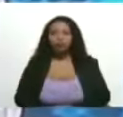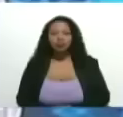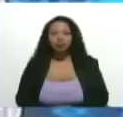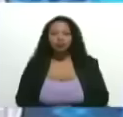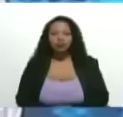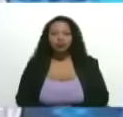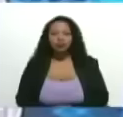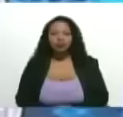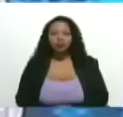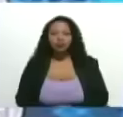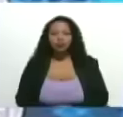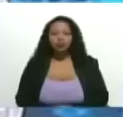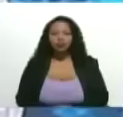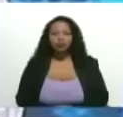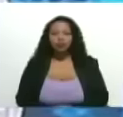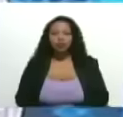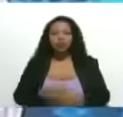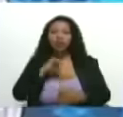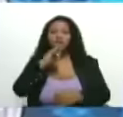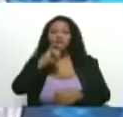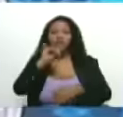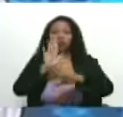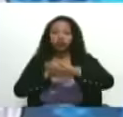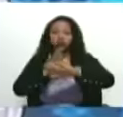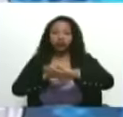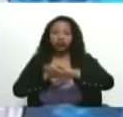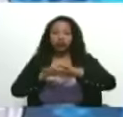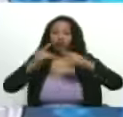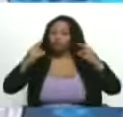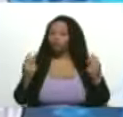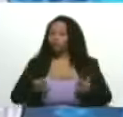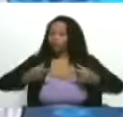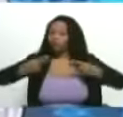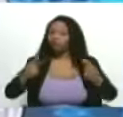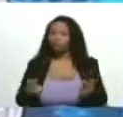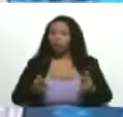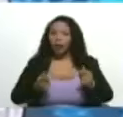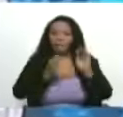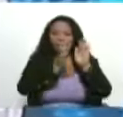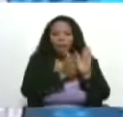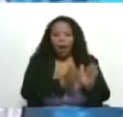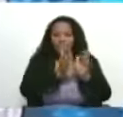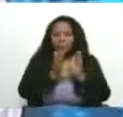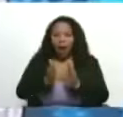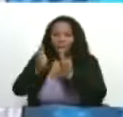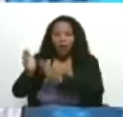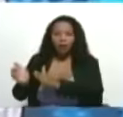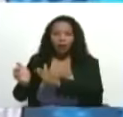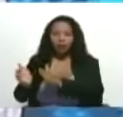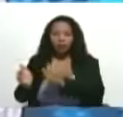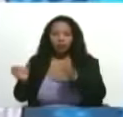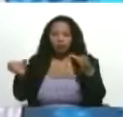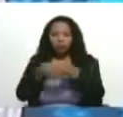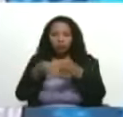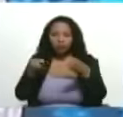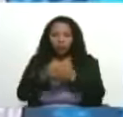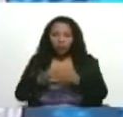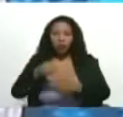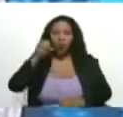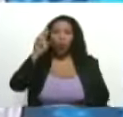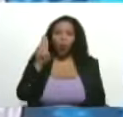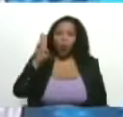Venezuela, y anuncio la activación y organización de las Unidades